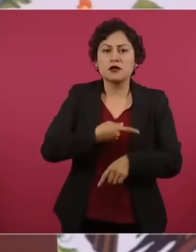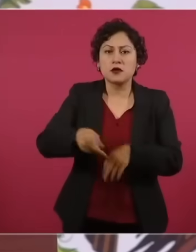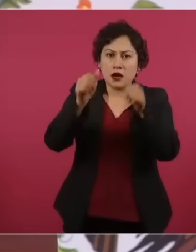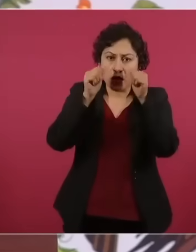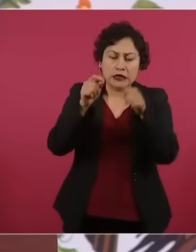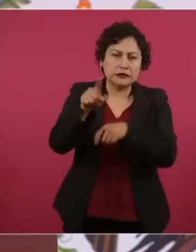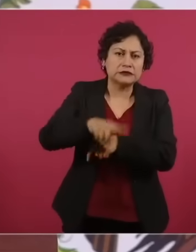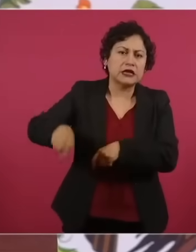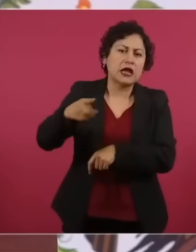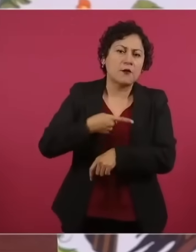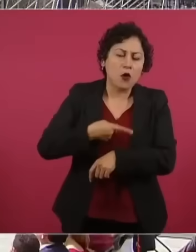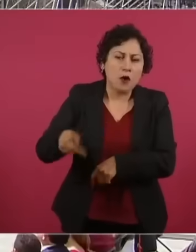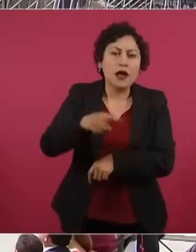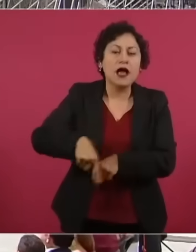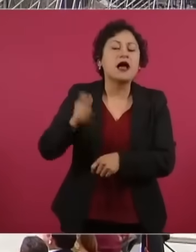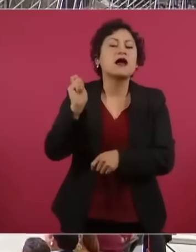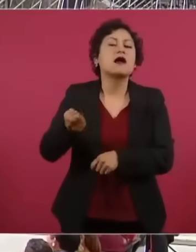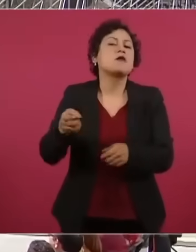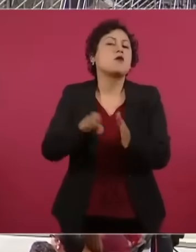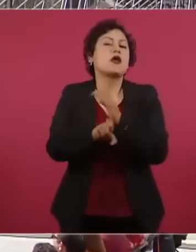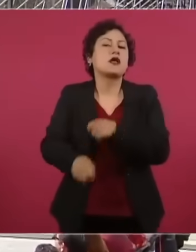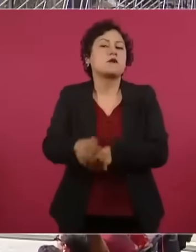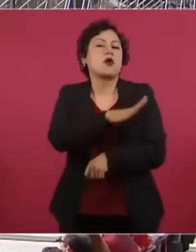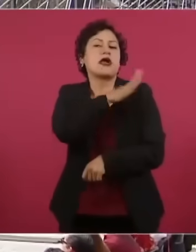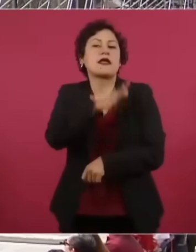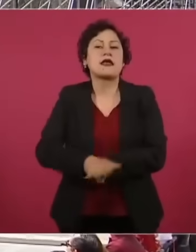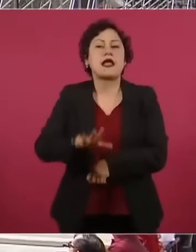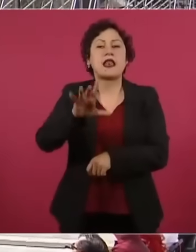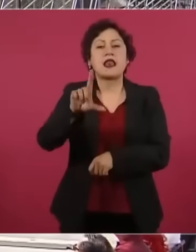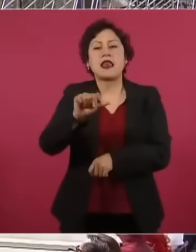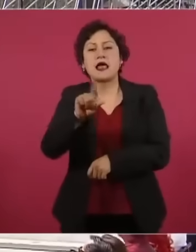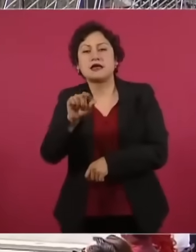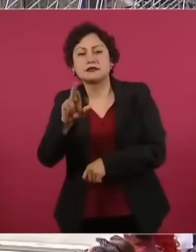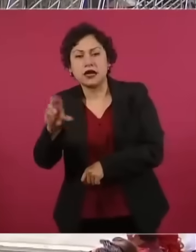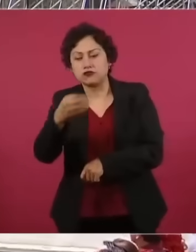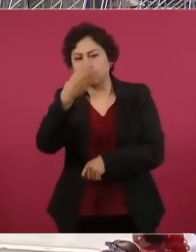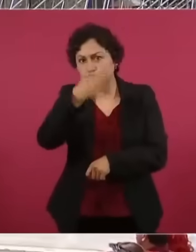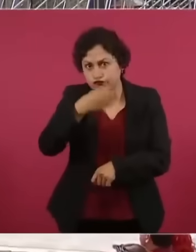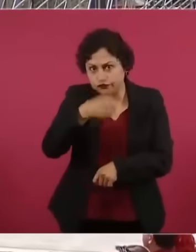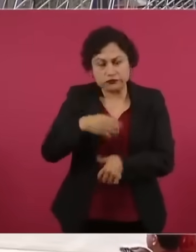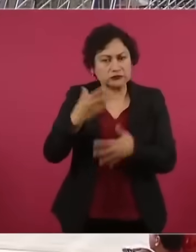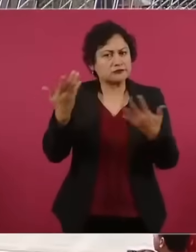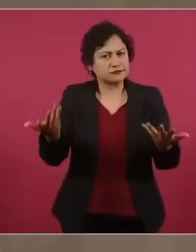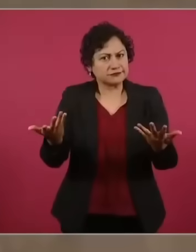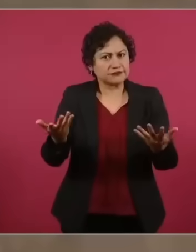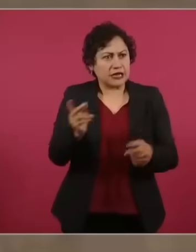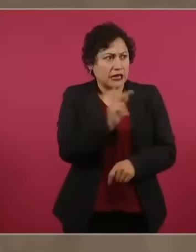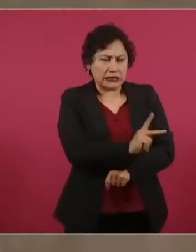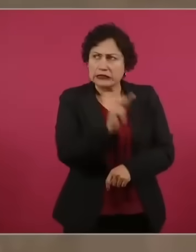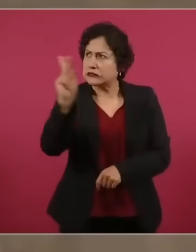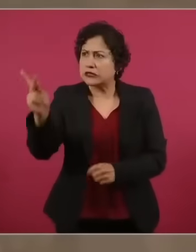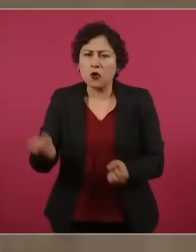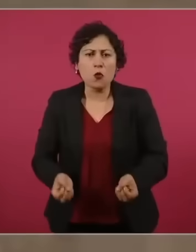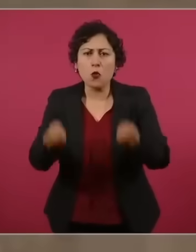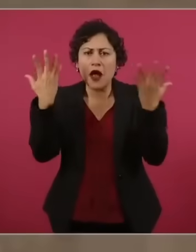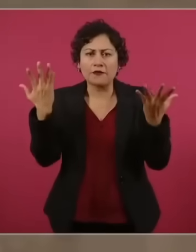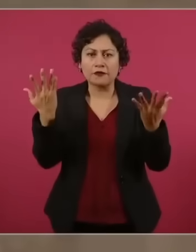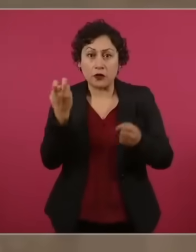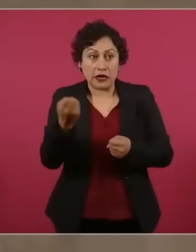Río? De eso estamos hechos. Los